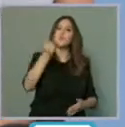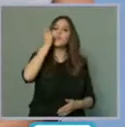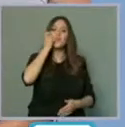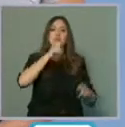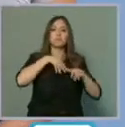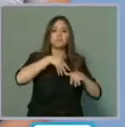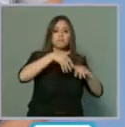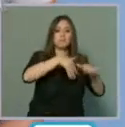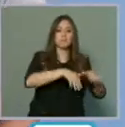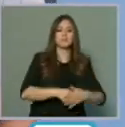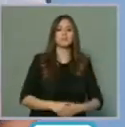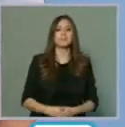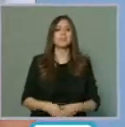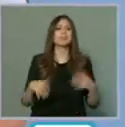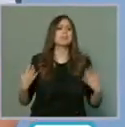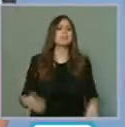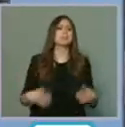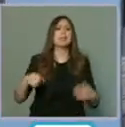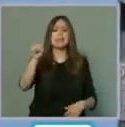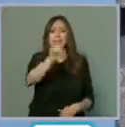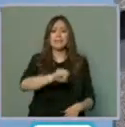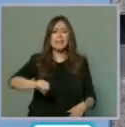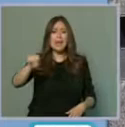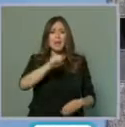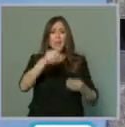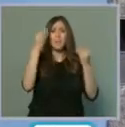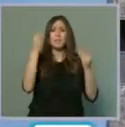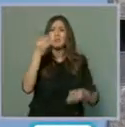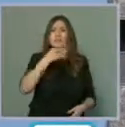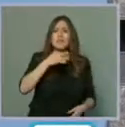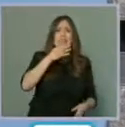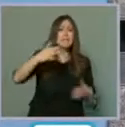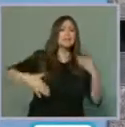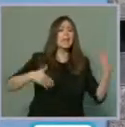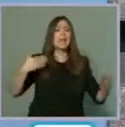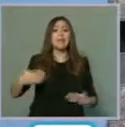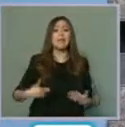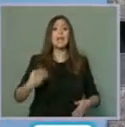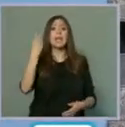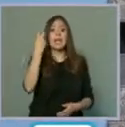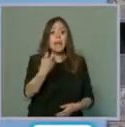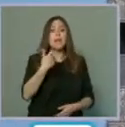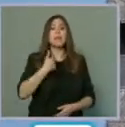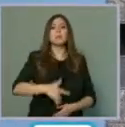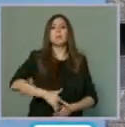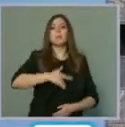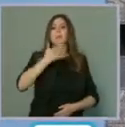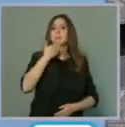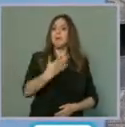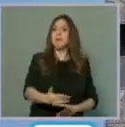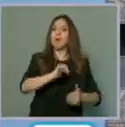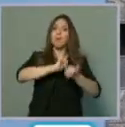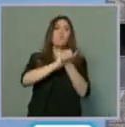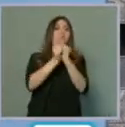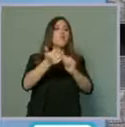el sábado hay un montón de fiestas, celebraciones. A mí me da muchísimo gusto que todas estas expresiones empiecen a darse de forma tan